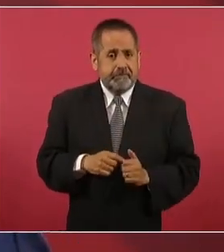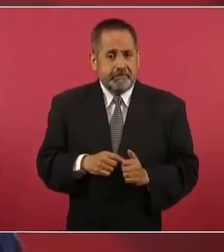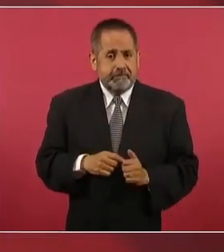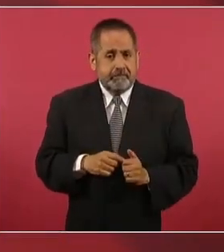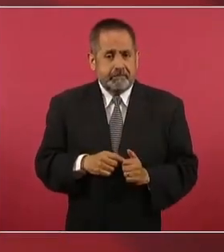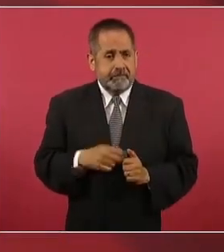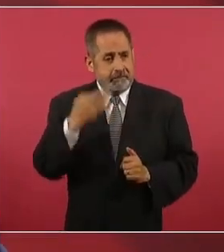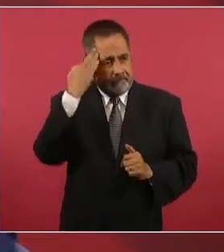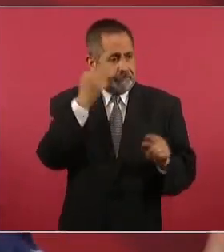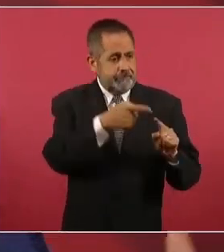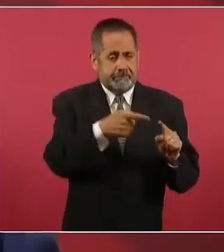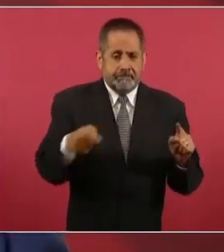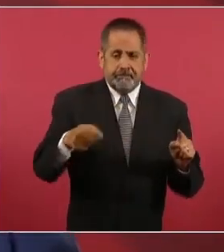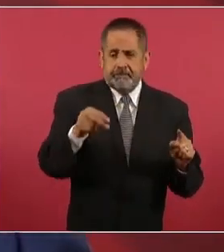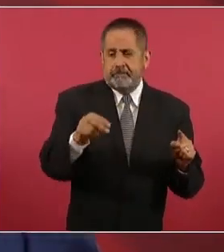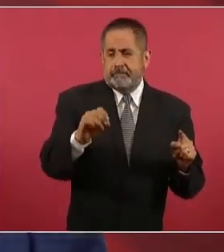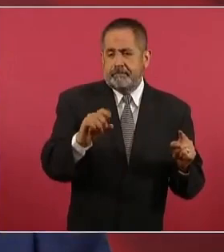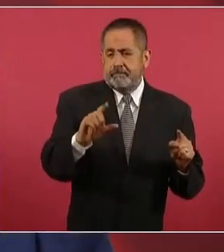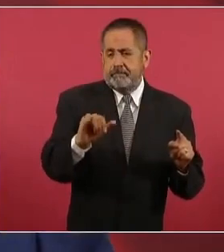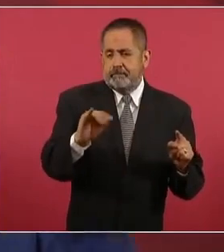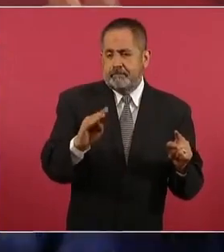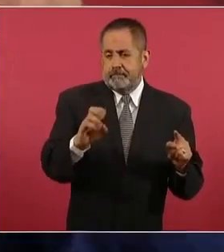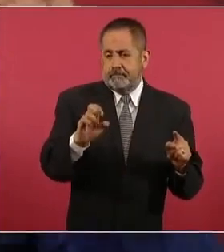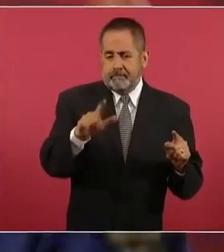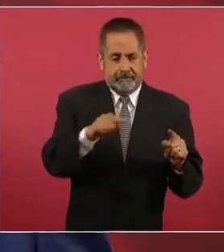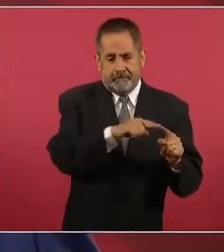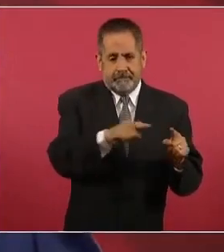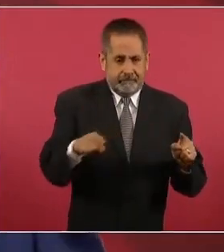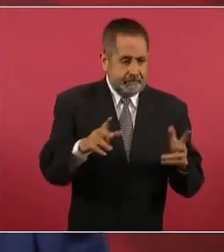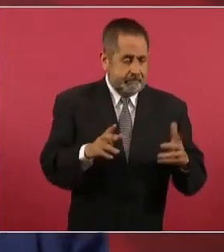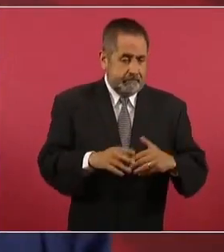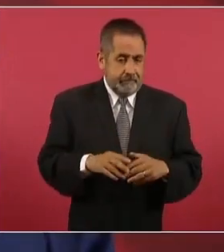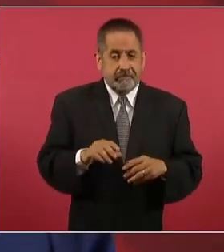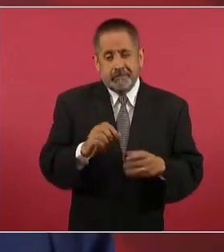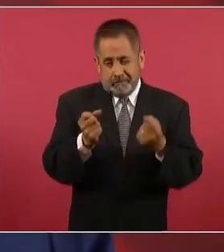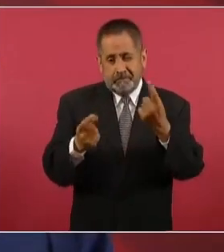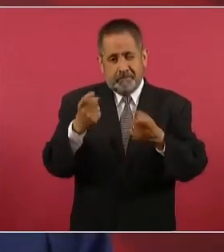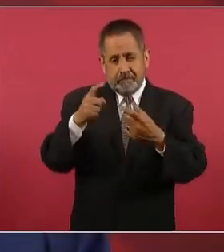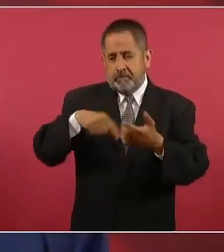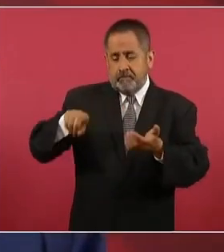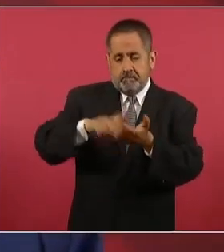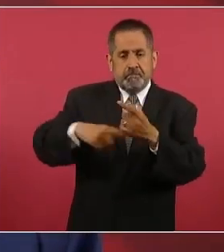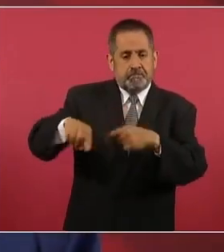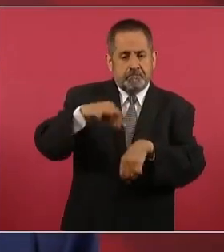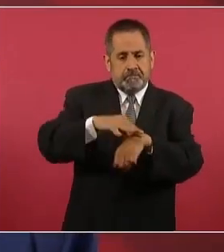todo este periodo neoliberal. Hay otros que piensan